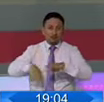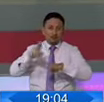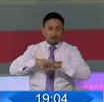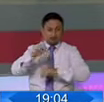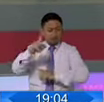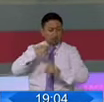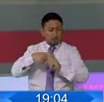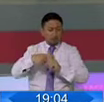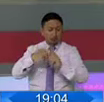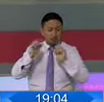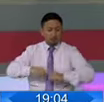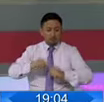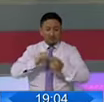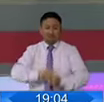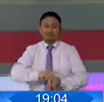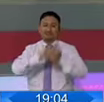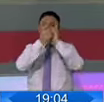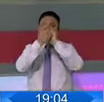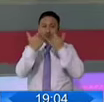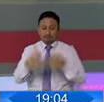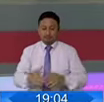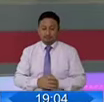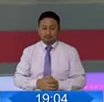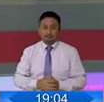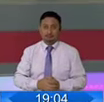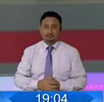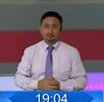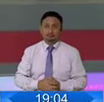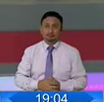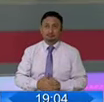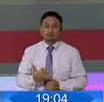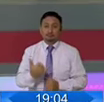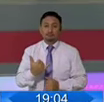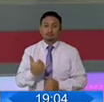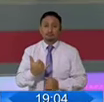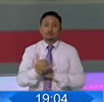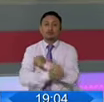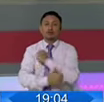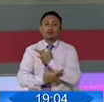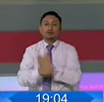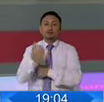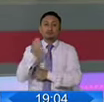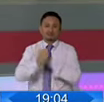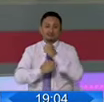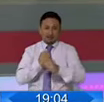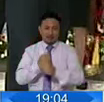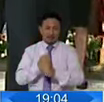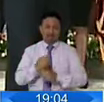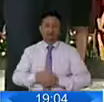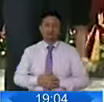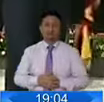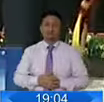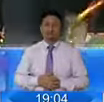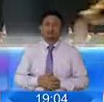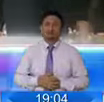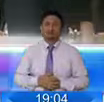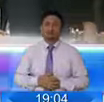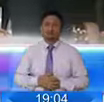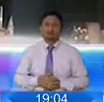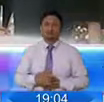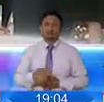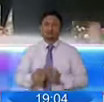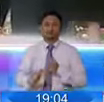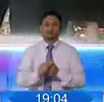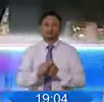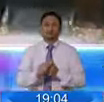positivos, pues podría marcar una diferencia clara con lo que el país ha vivido en los últimos 10 años. A punto de cumplirse el primer mes de gestión